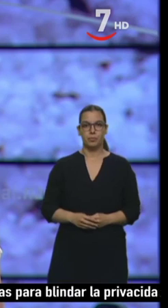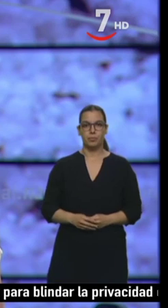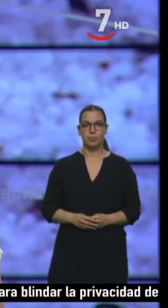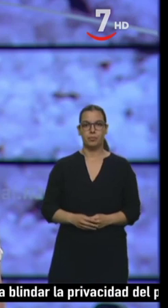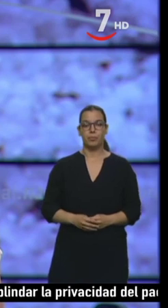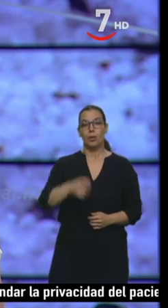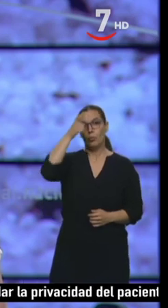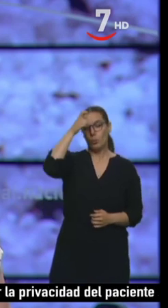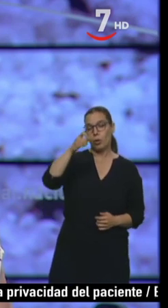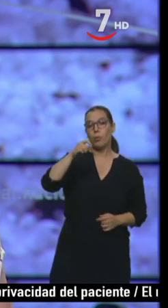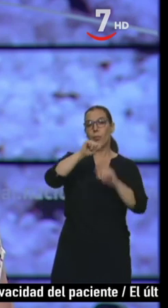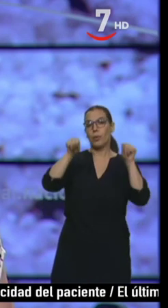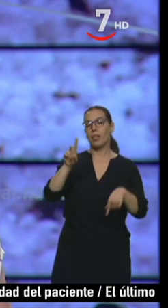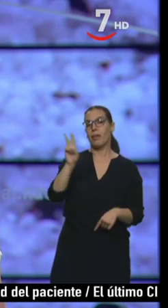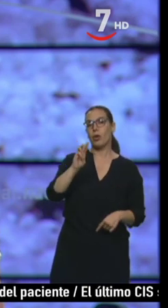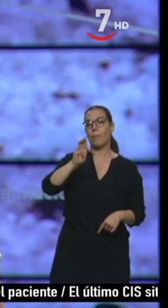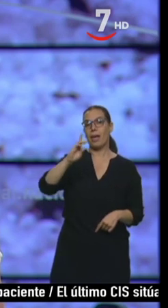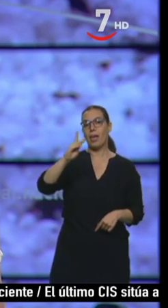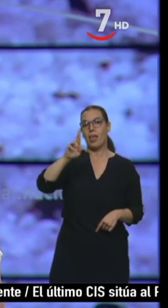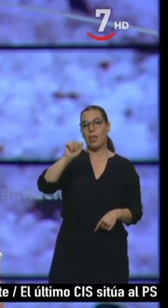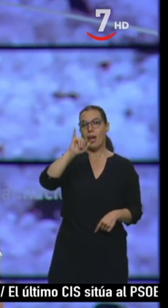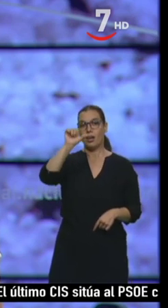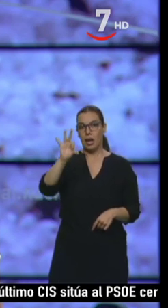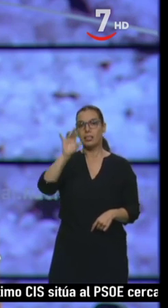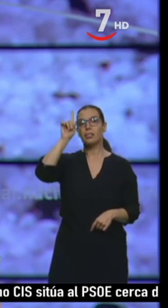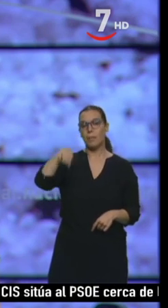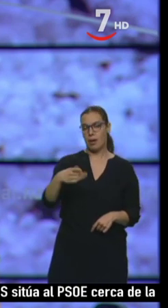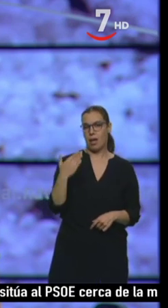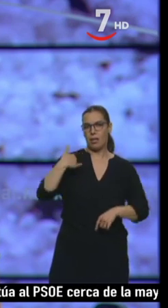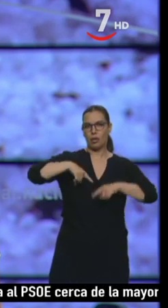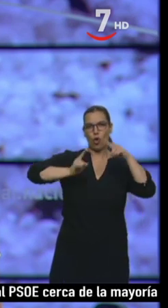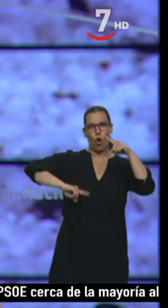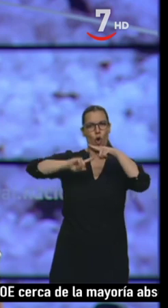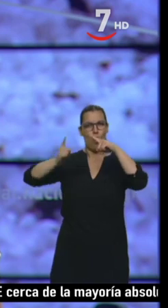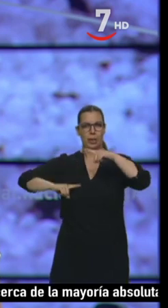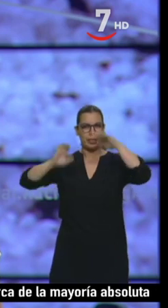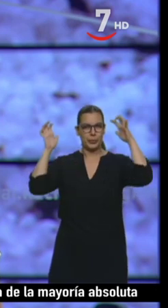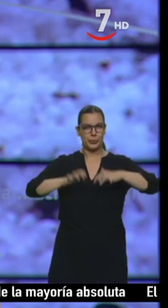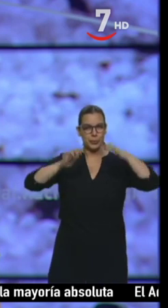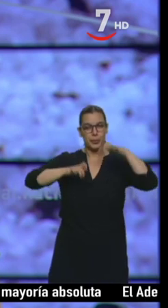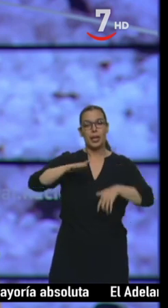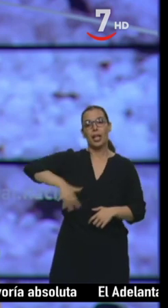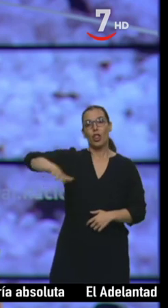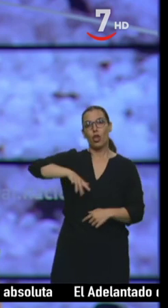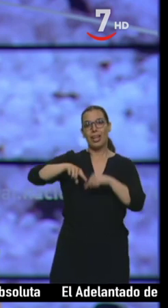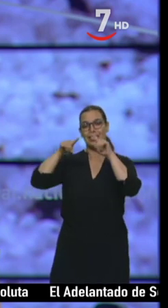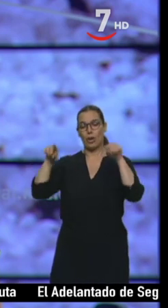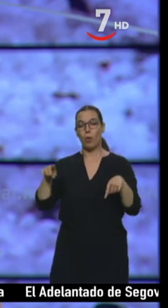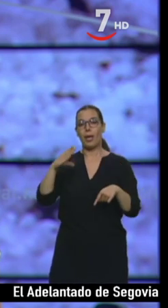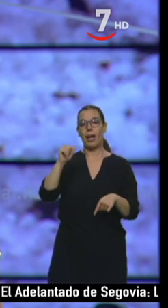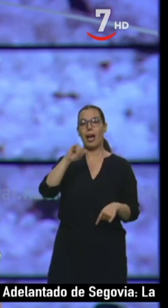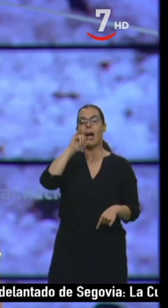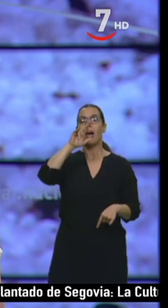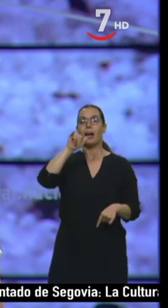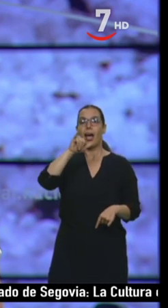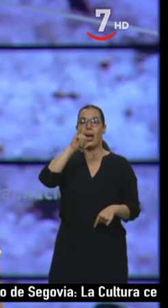En Pedrajas de San Esteban, en la provincia de Valladolid, también ayer se registraron las tormentas. Y en la zona del Carracillo, en Segovia, el granizo arrasó